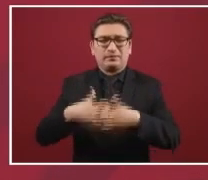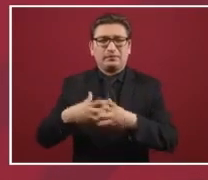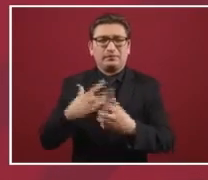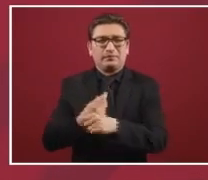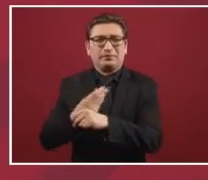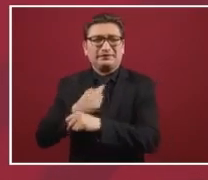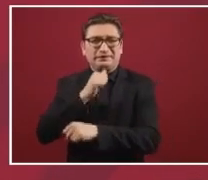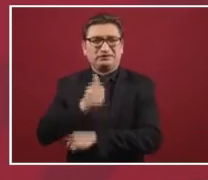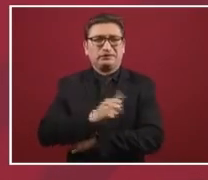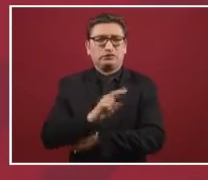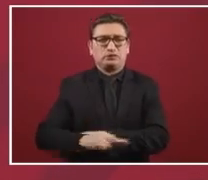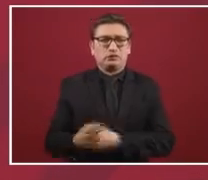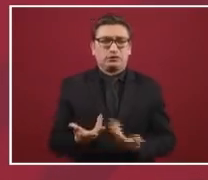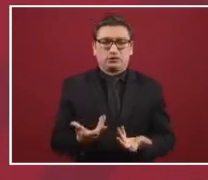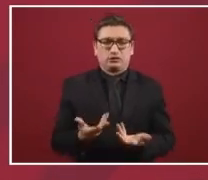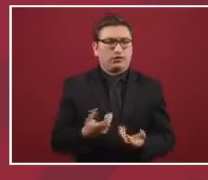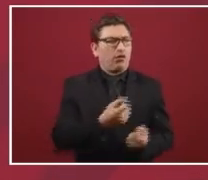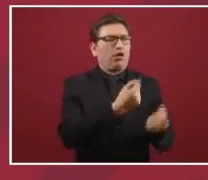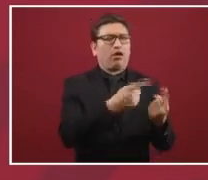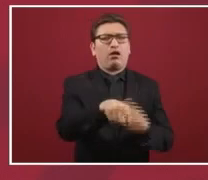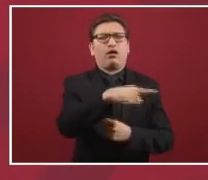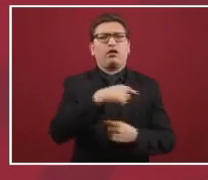está lo extraño?